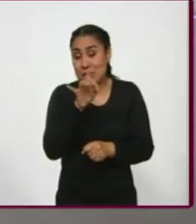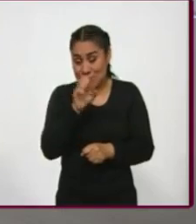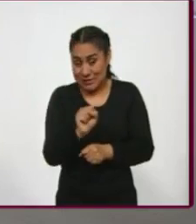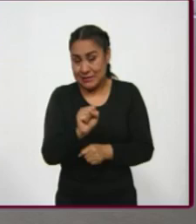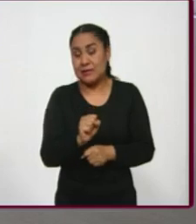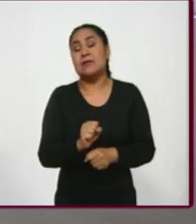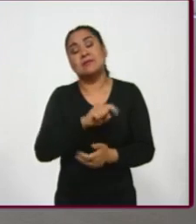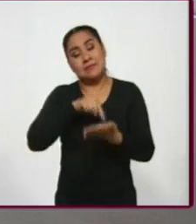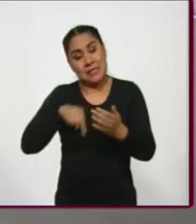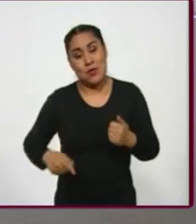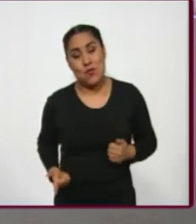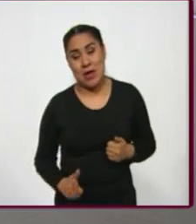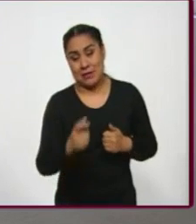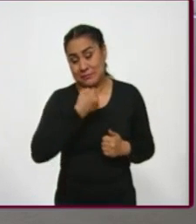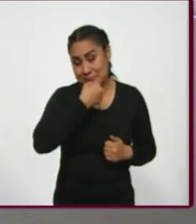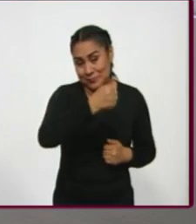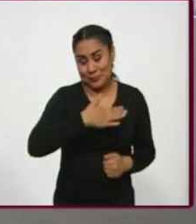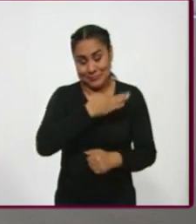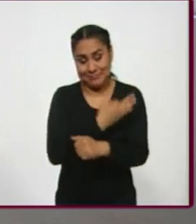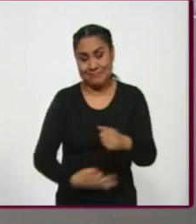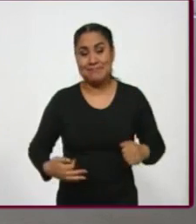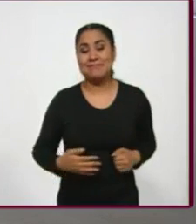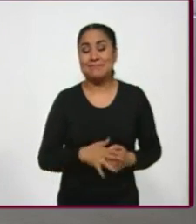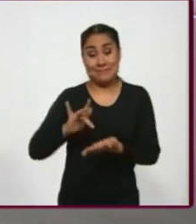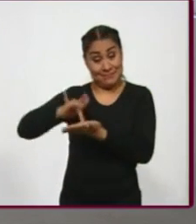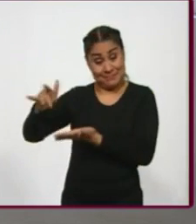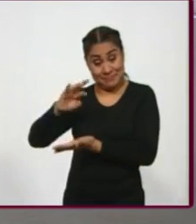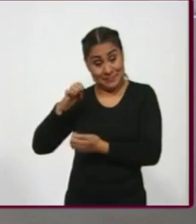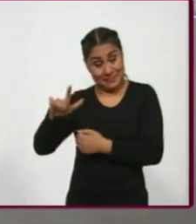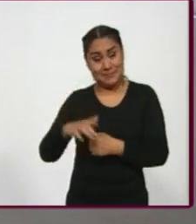les dirigidas desde guanajuato el deporte buenas tardes gracias miguel hasta luego